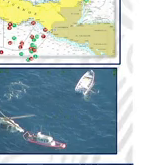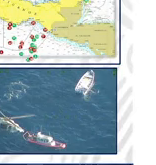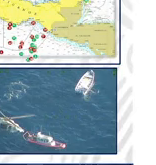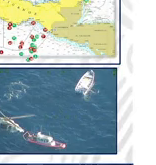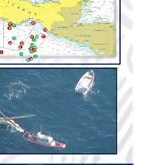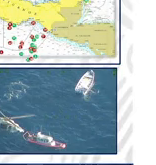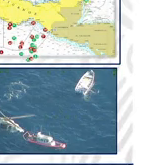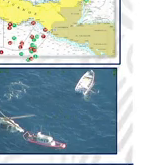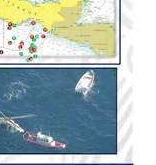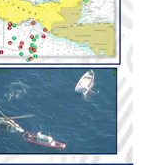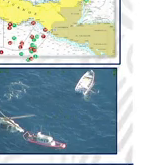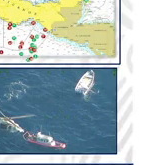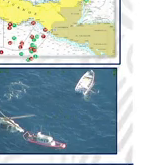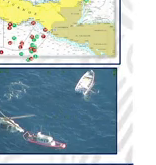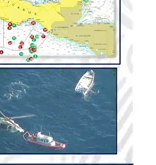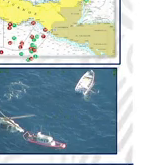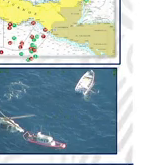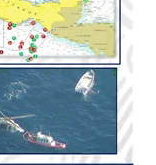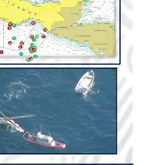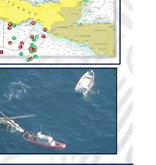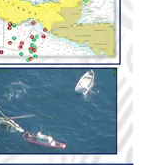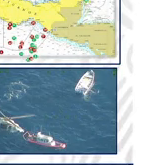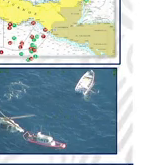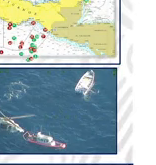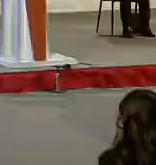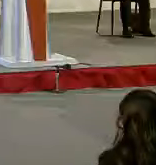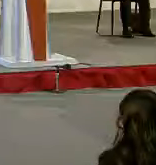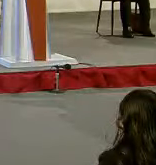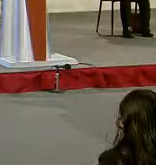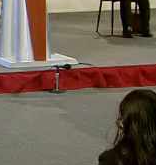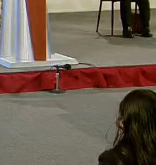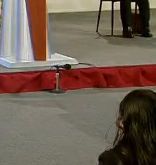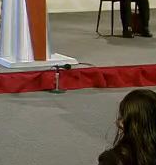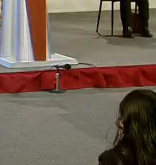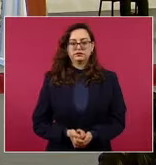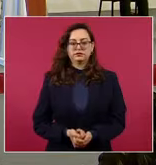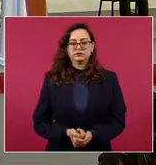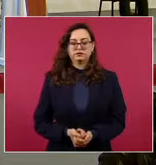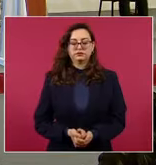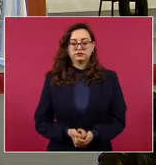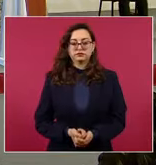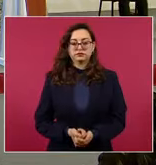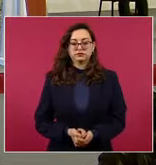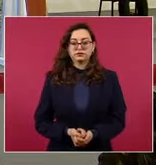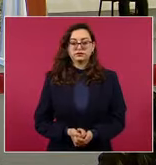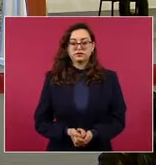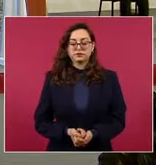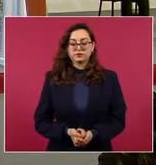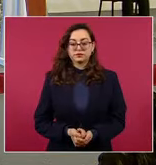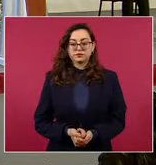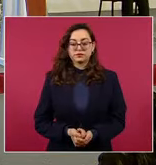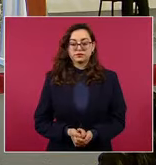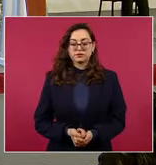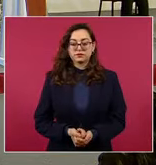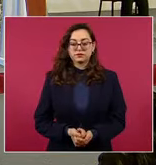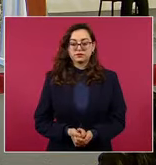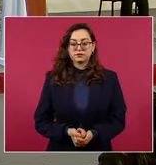detenidos 550 elementos y combustible 225 mil litros de gasolina. La que sigue, por